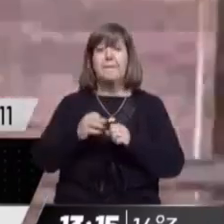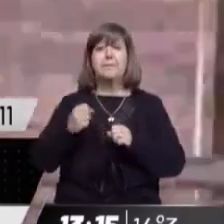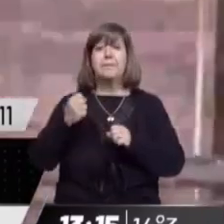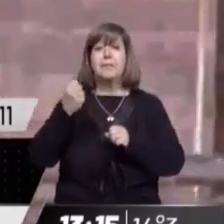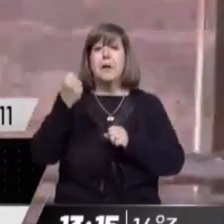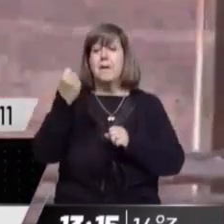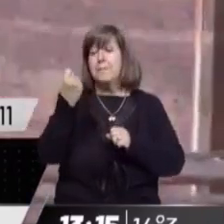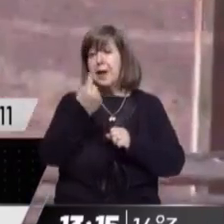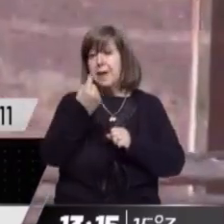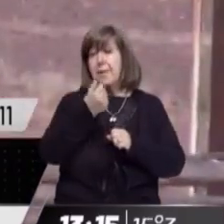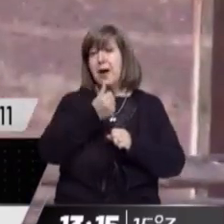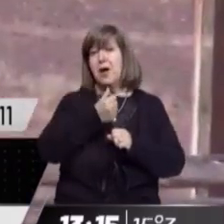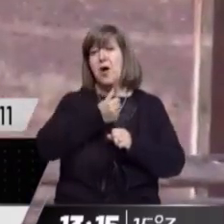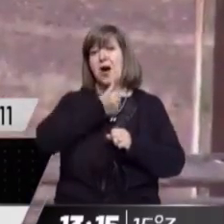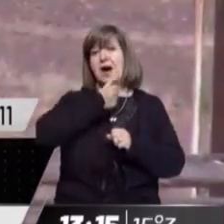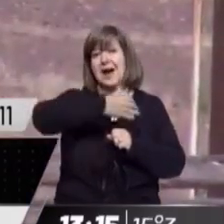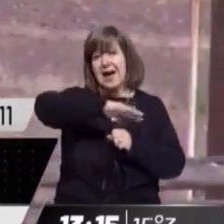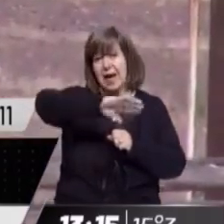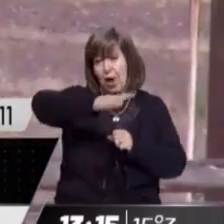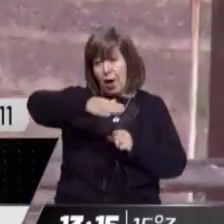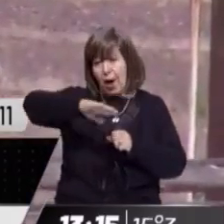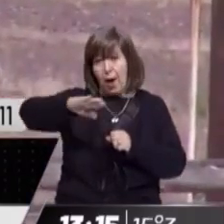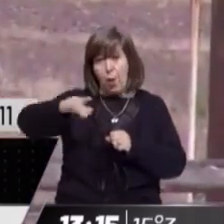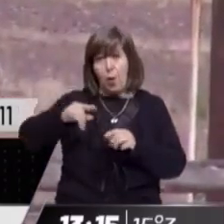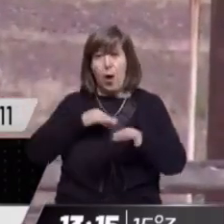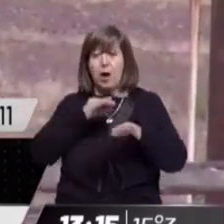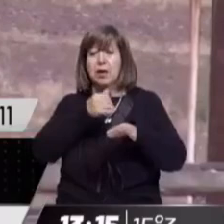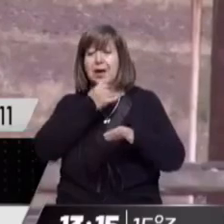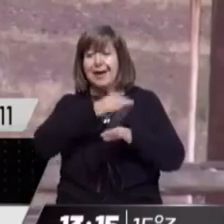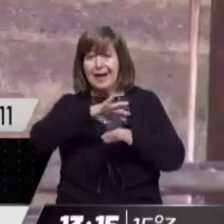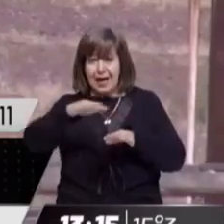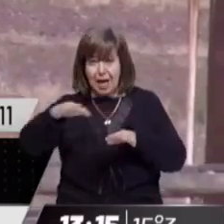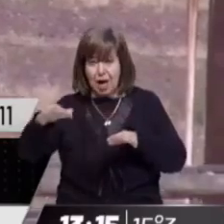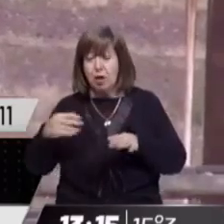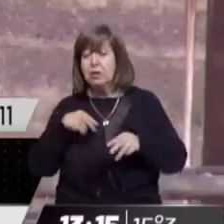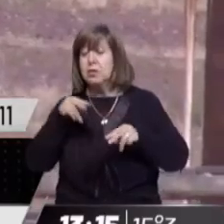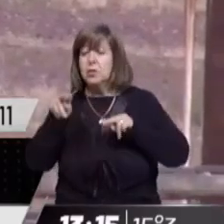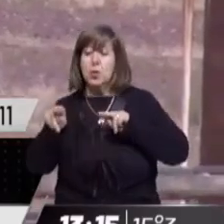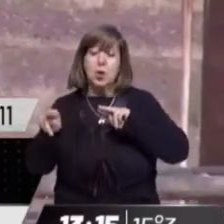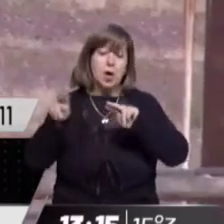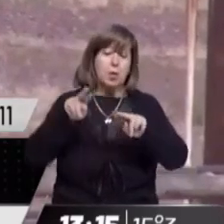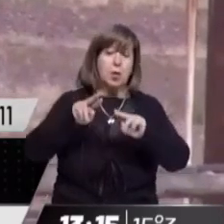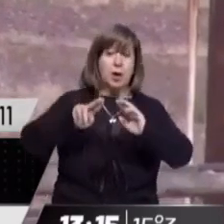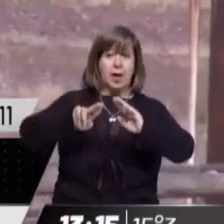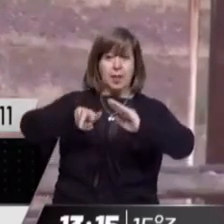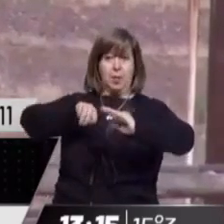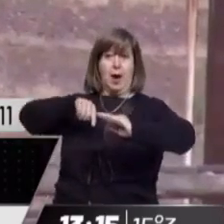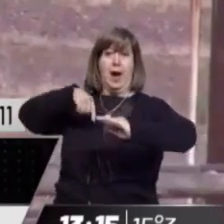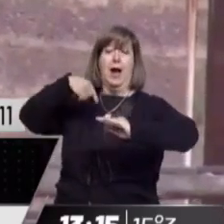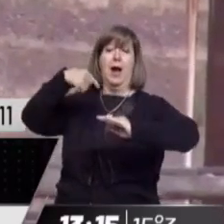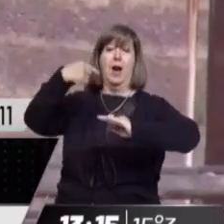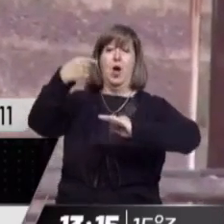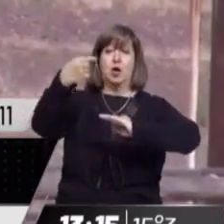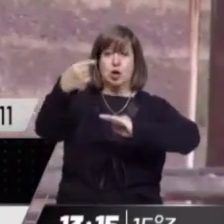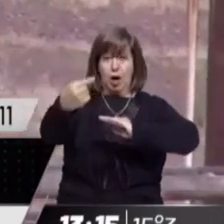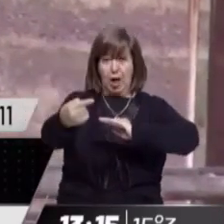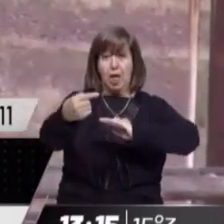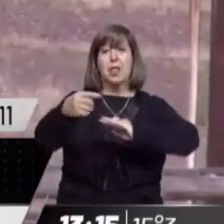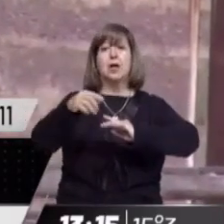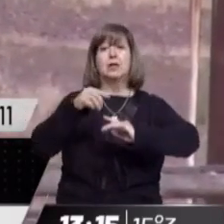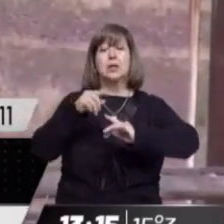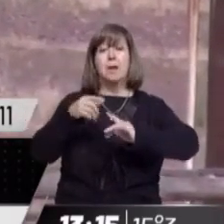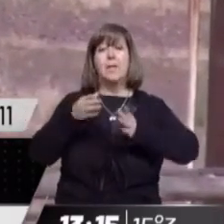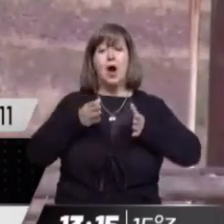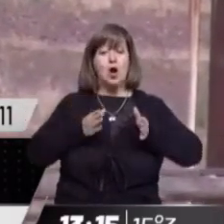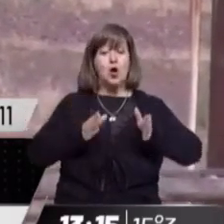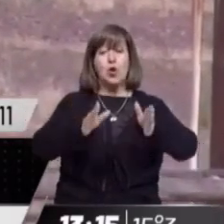río empiezan a buscar las pistas en el río y la otra se da al otro lado es decir a mi izquierda que serían